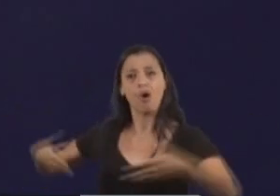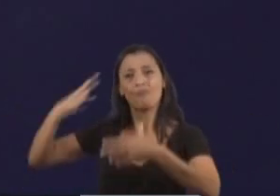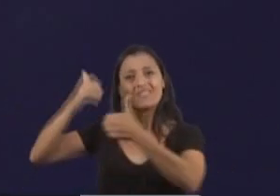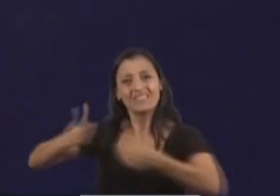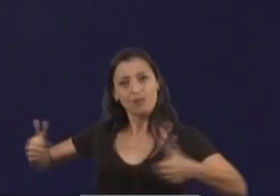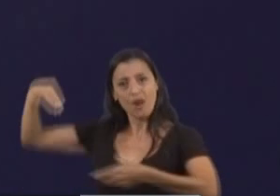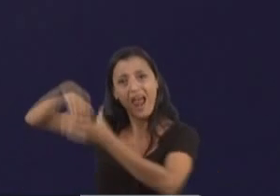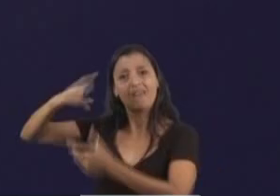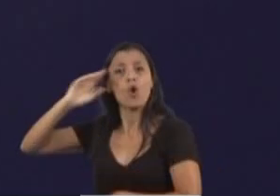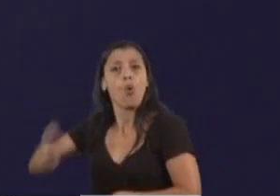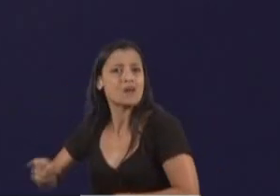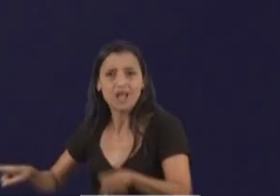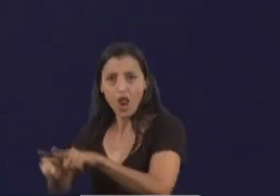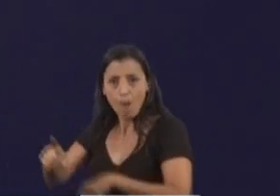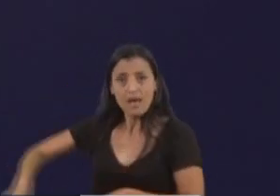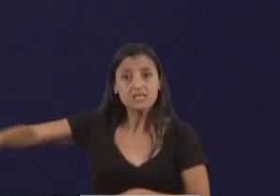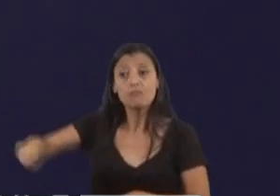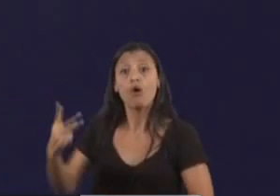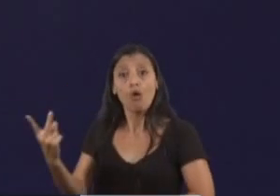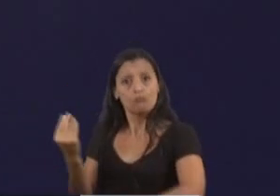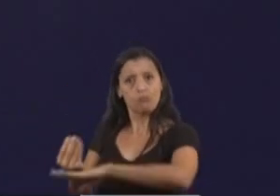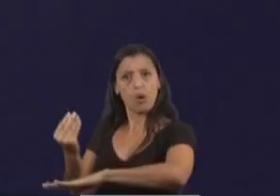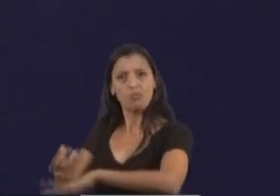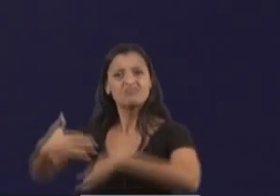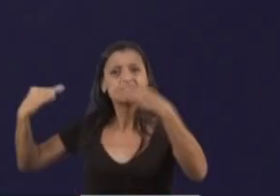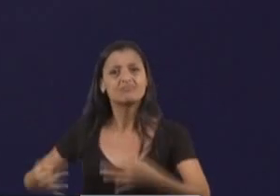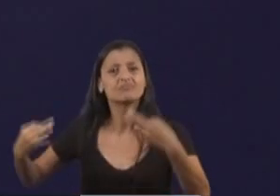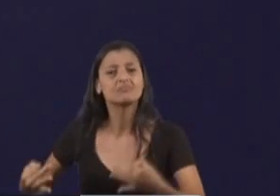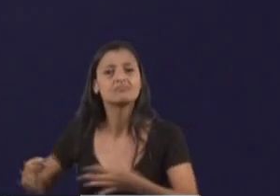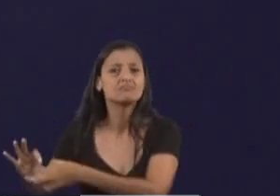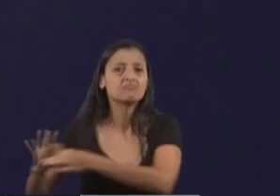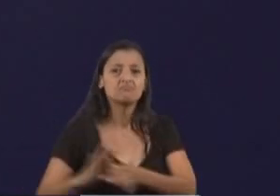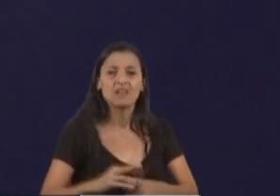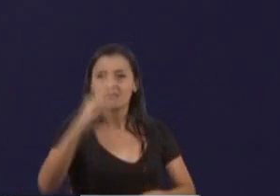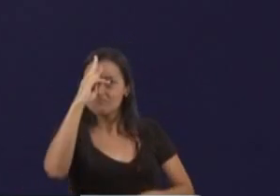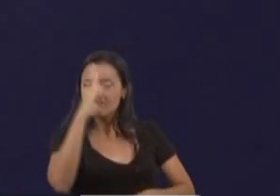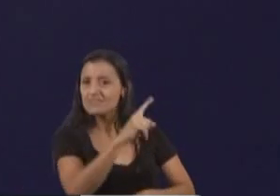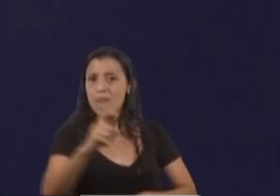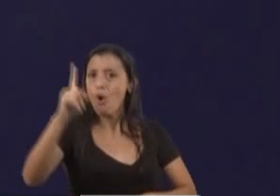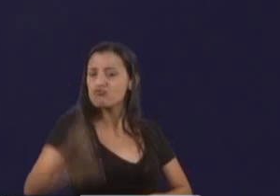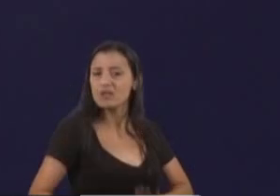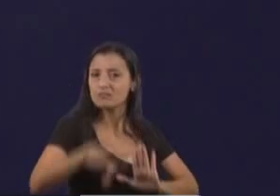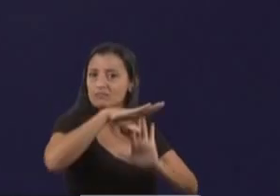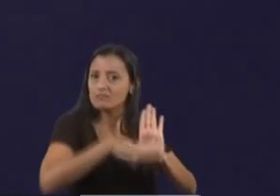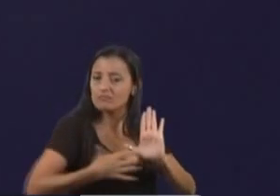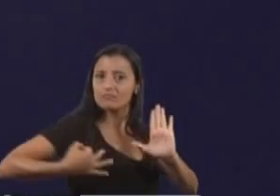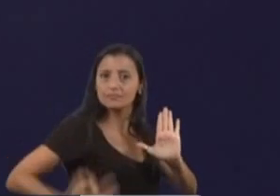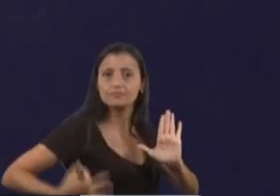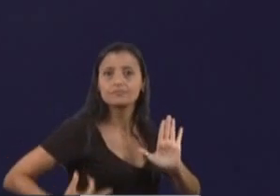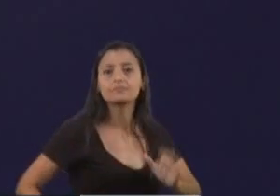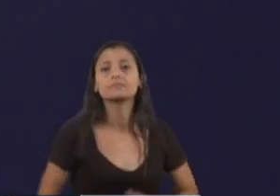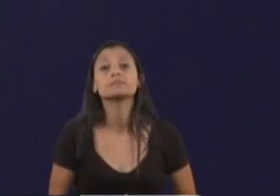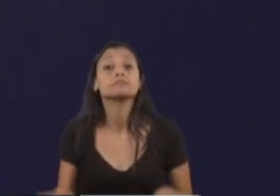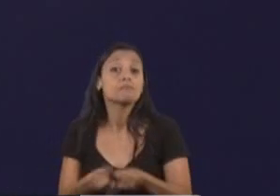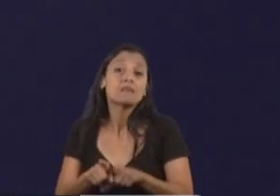tribunal, tenga sus funciones plenas en virtud de que